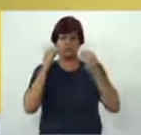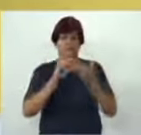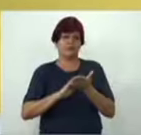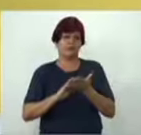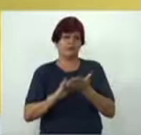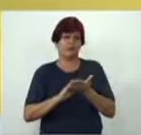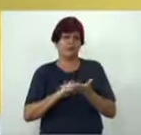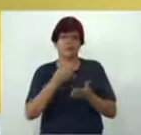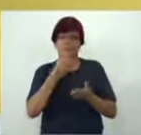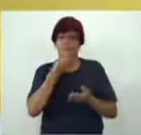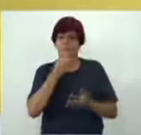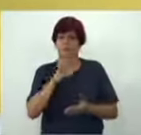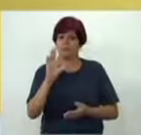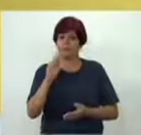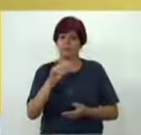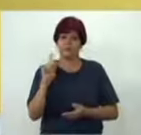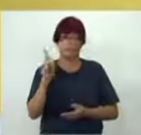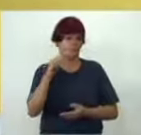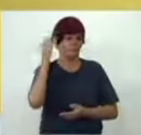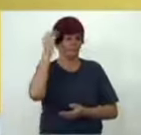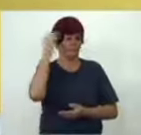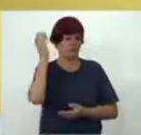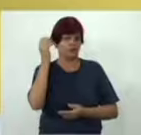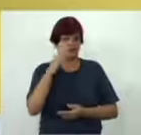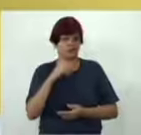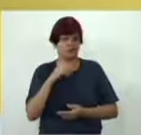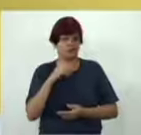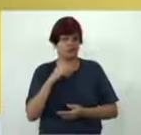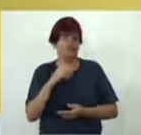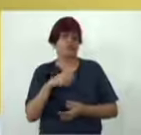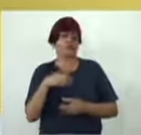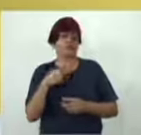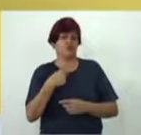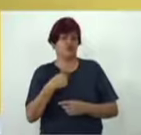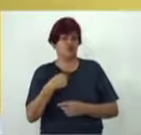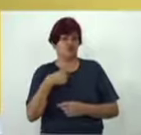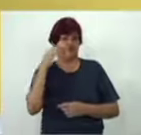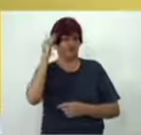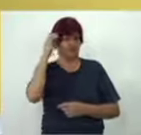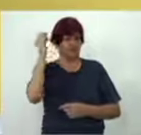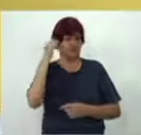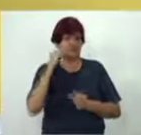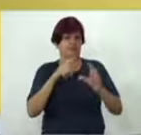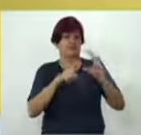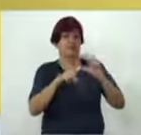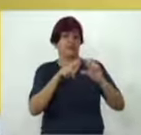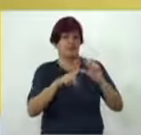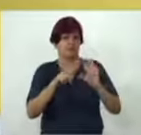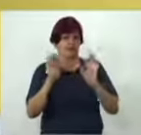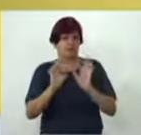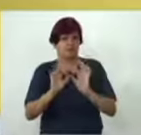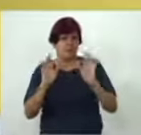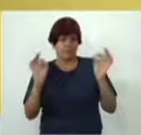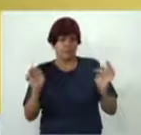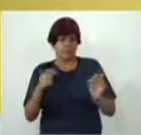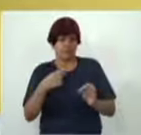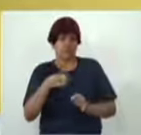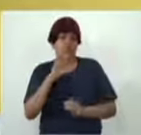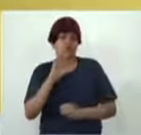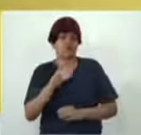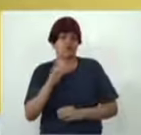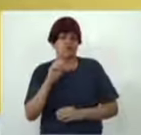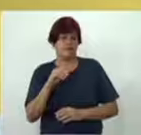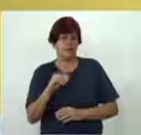puede hablar de lo que no sabe. Por tanto, el hecho de que yo conozca el contenido específico del que yo voy a tratar me